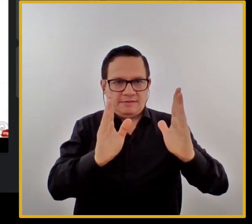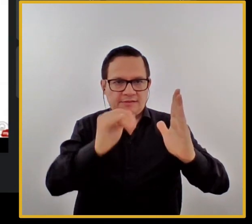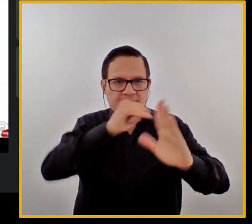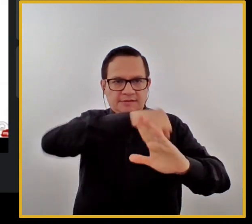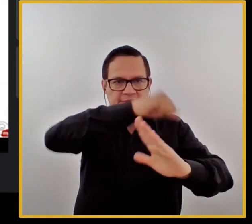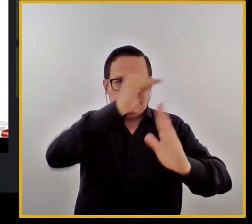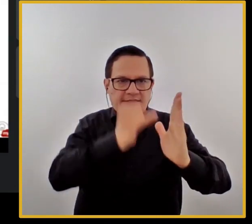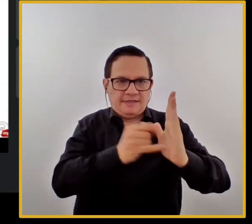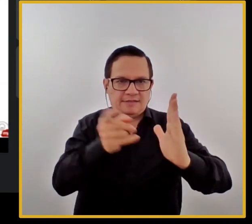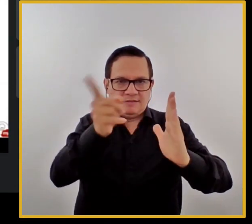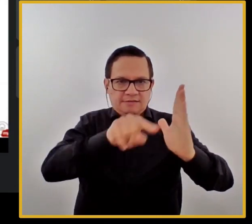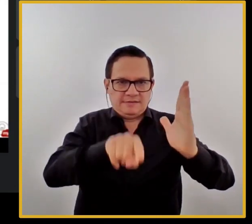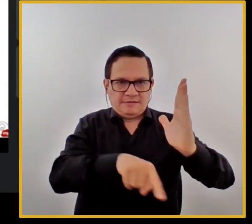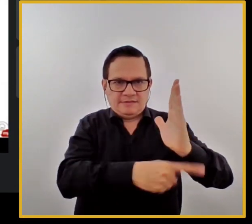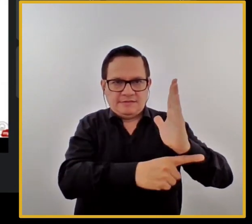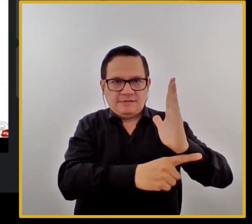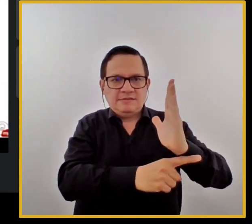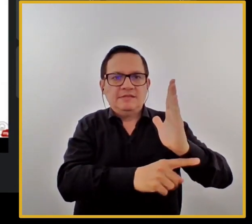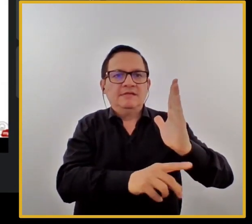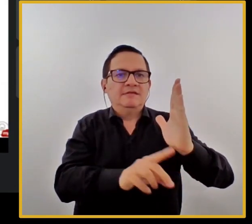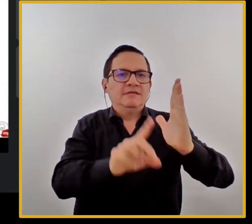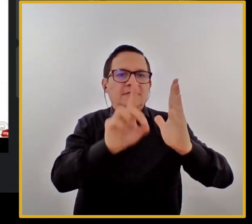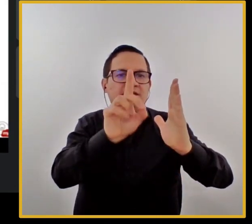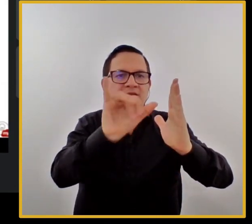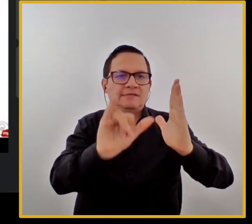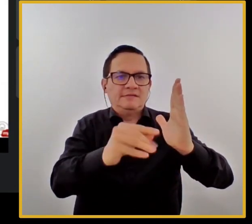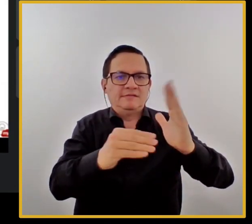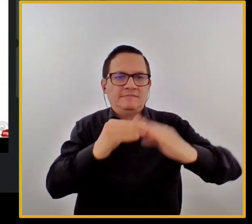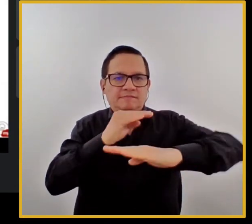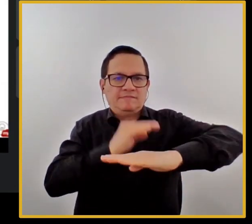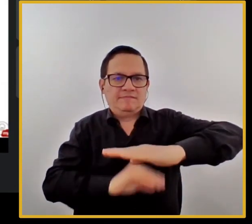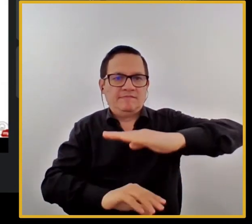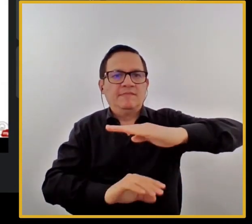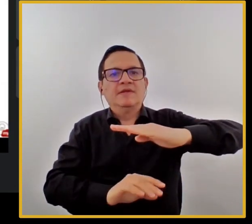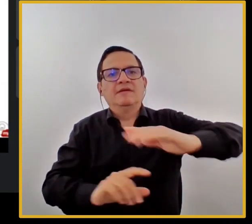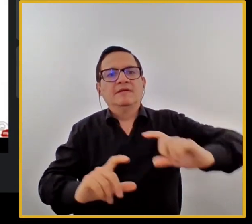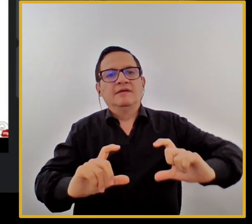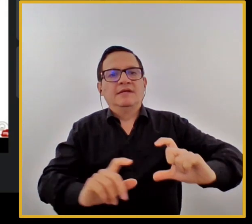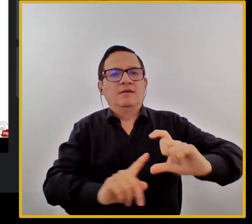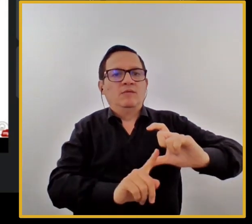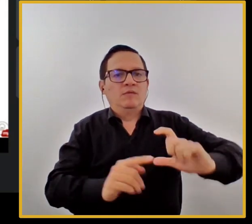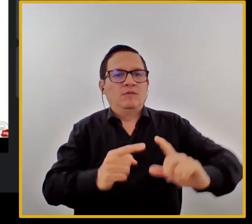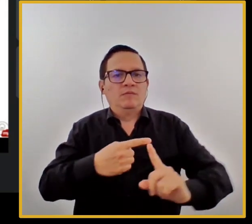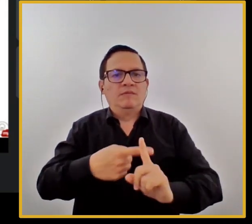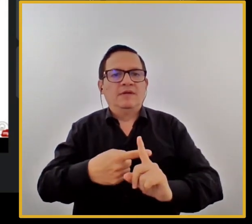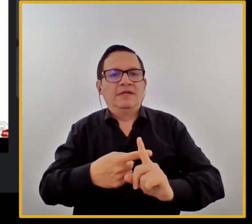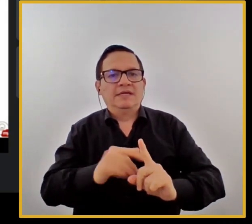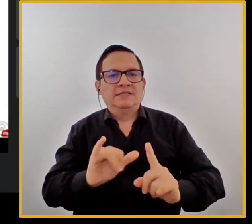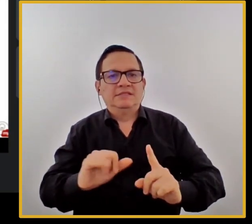esto me queda, integrando tenemos, eso me queda tangente